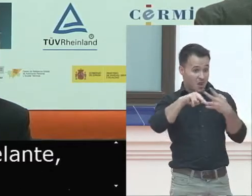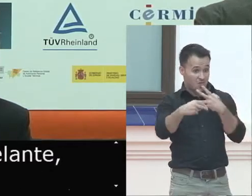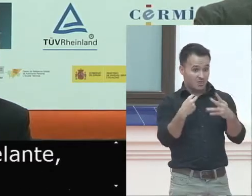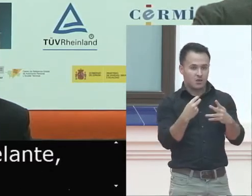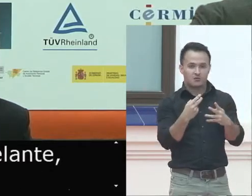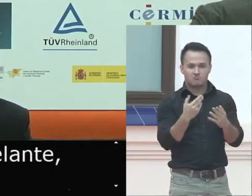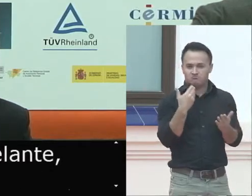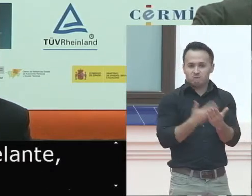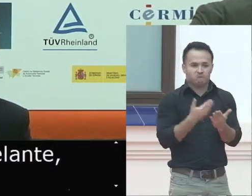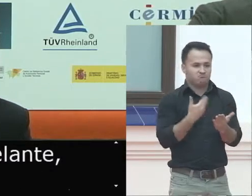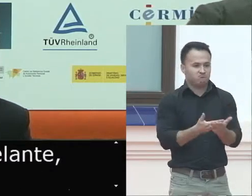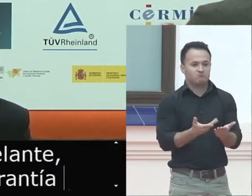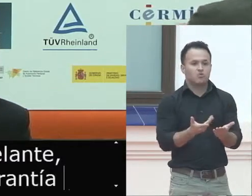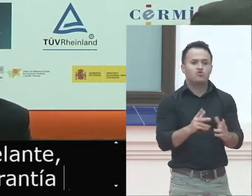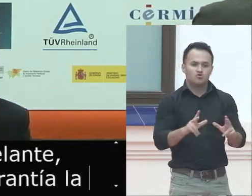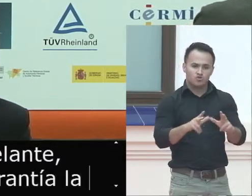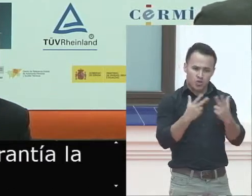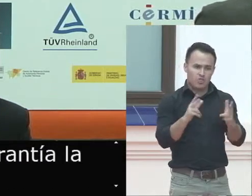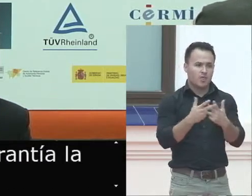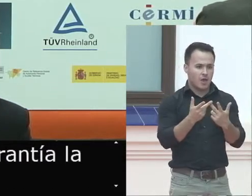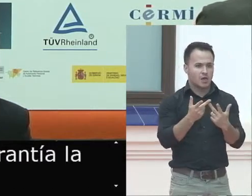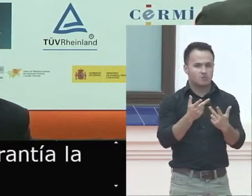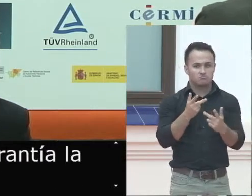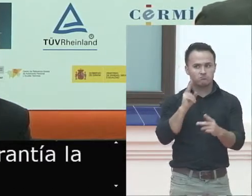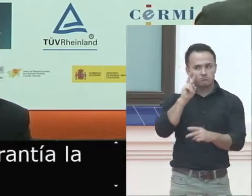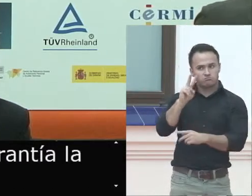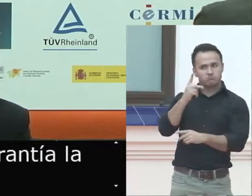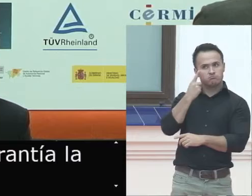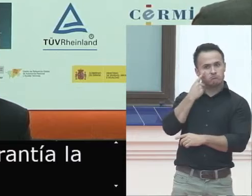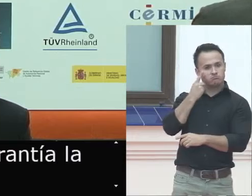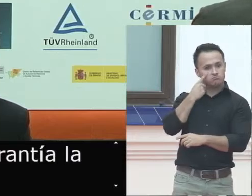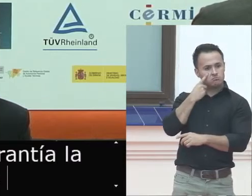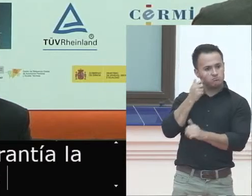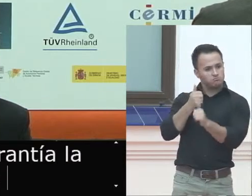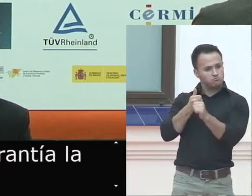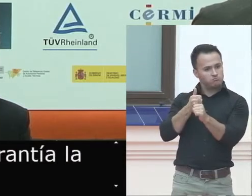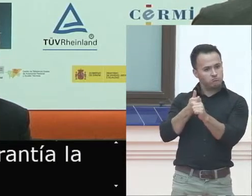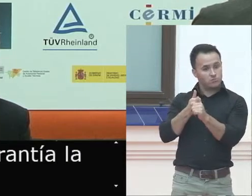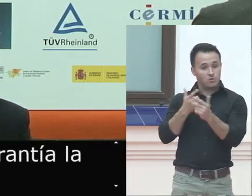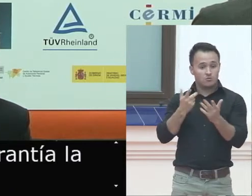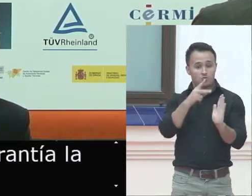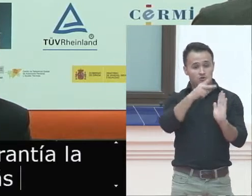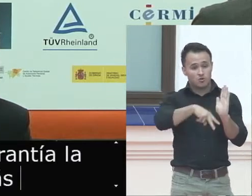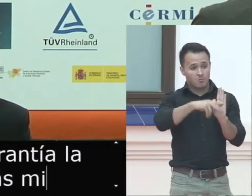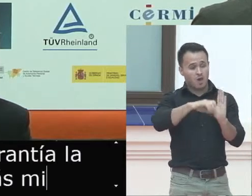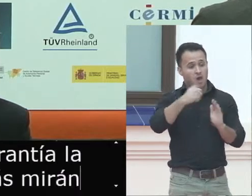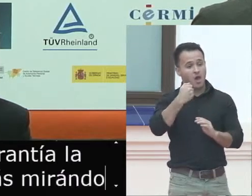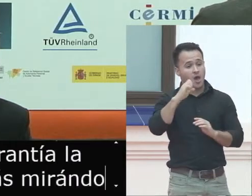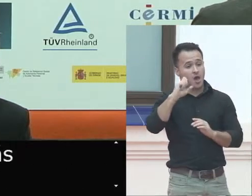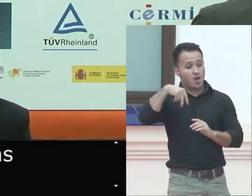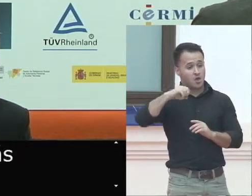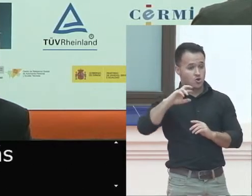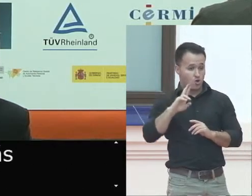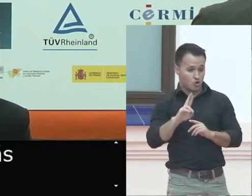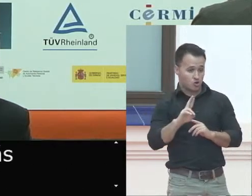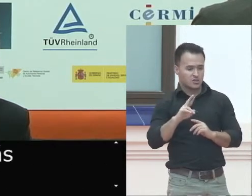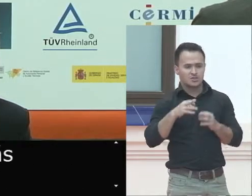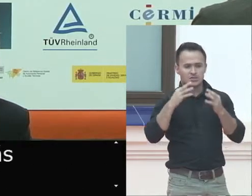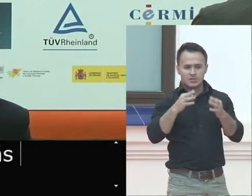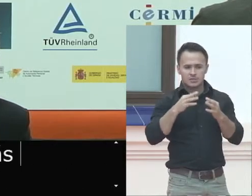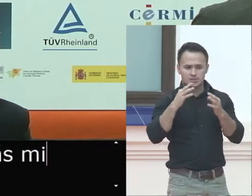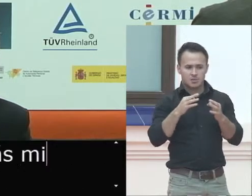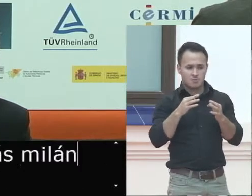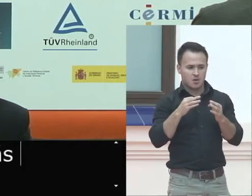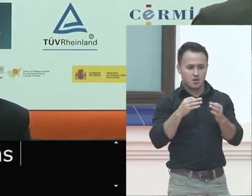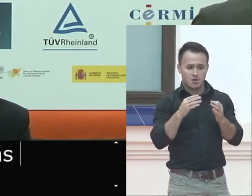la sociedad de que alguien ha estado detrás mirándolo. De hecho, las normas nacionales en AENOR siempre se han podido consultar